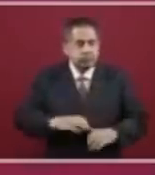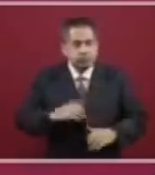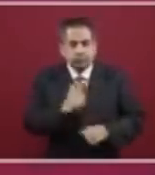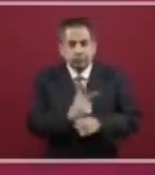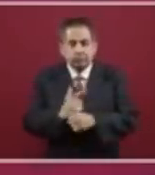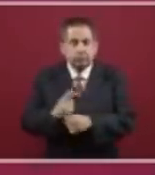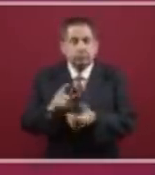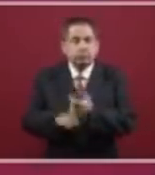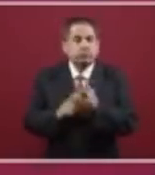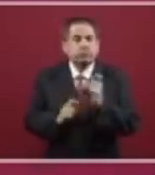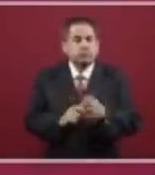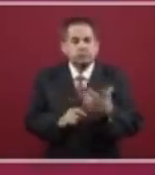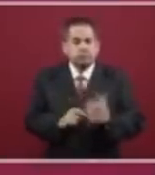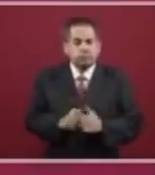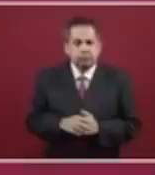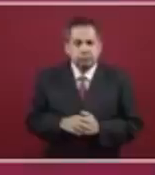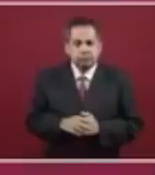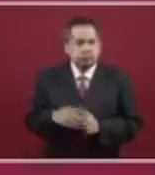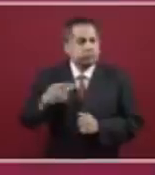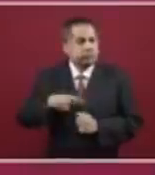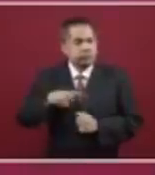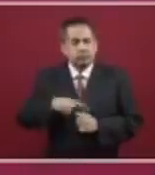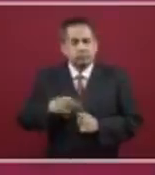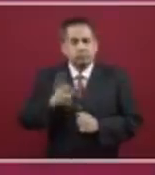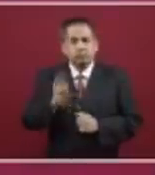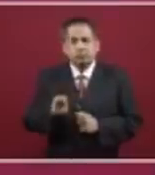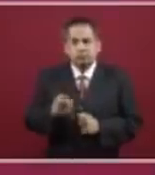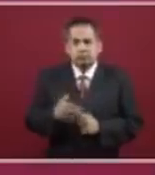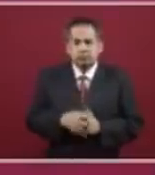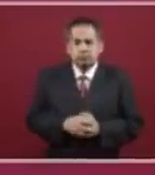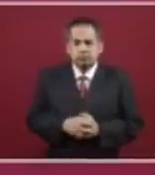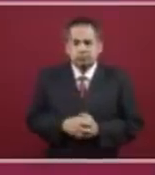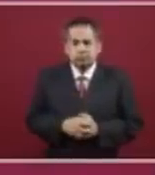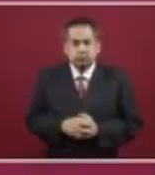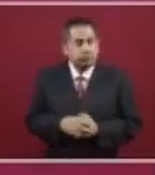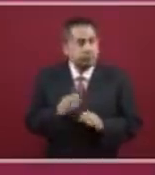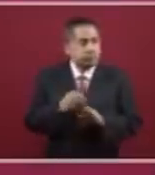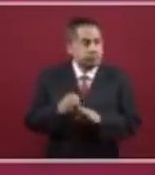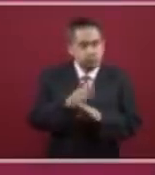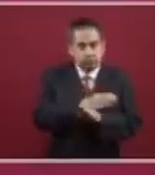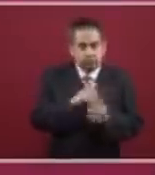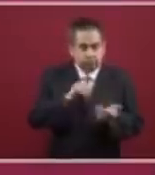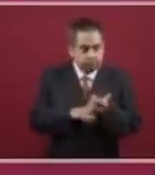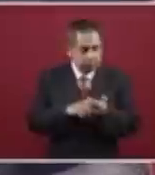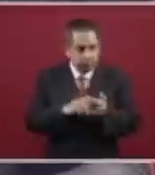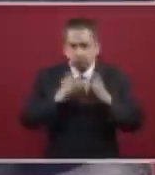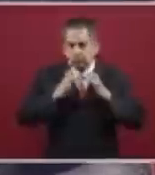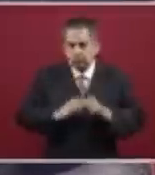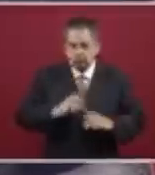de personas que no han sido